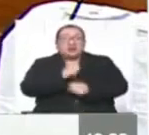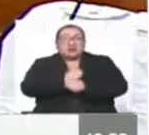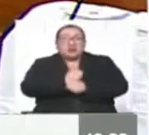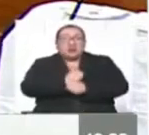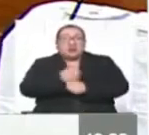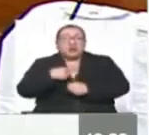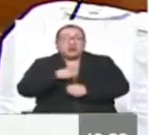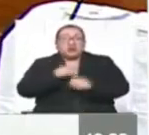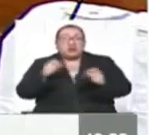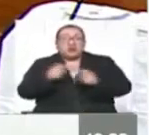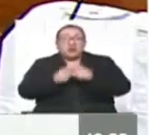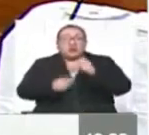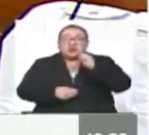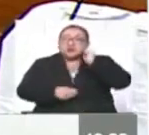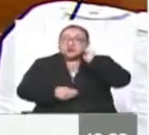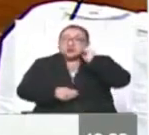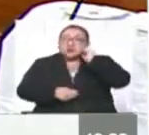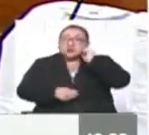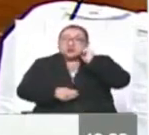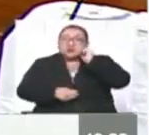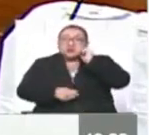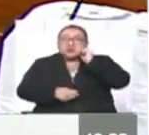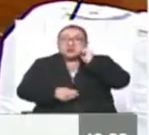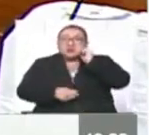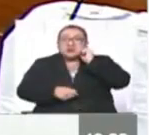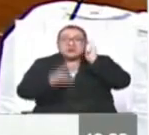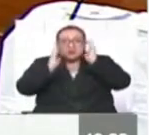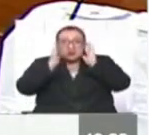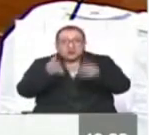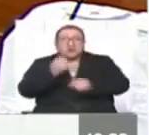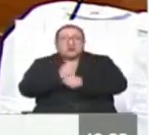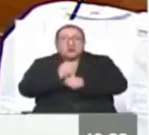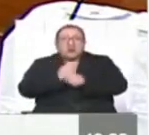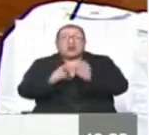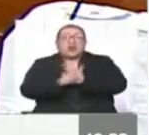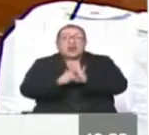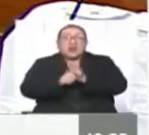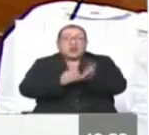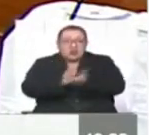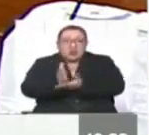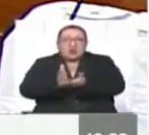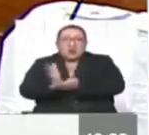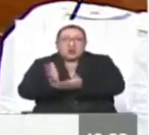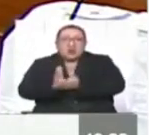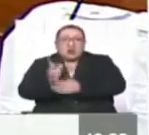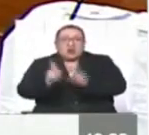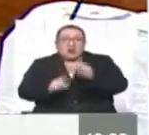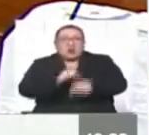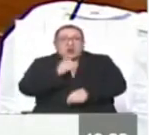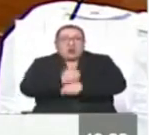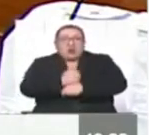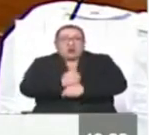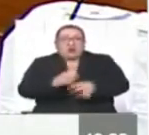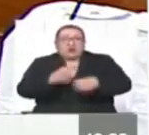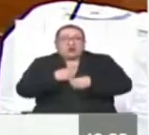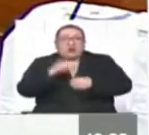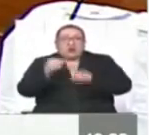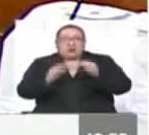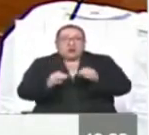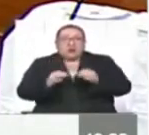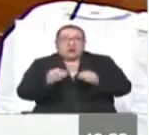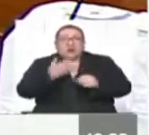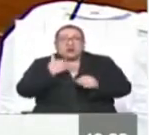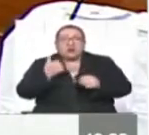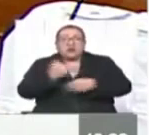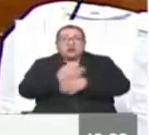y nosotros como congresistas dediquémonos a legislar a orientar a nuestras autoridades para que consigan presupuesto y